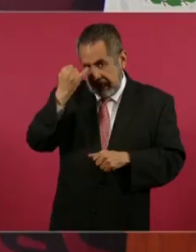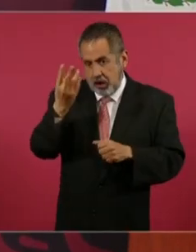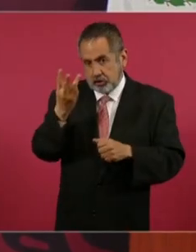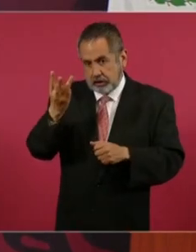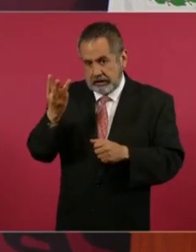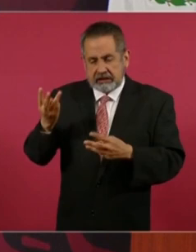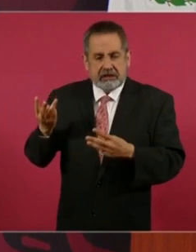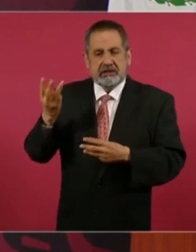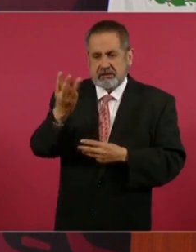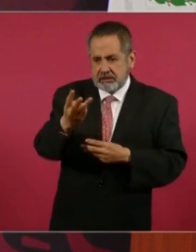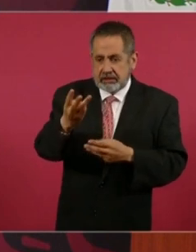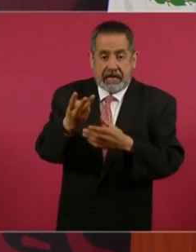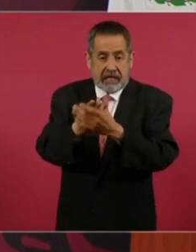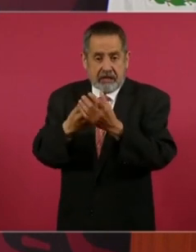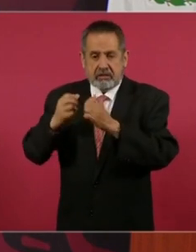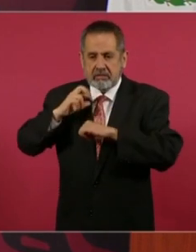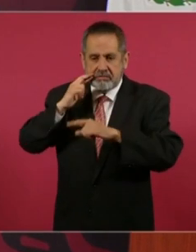tres,